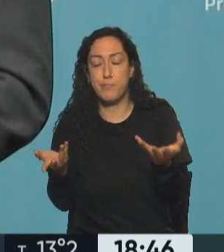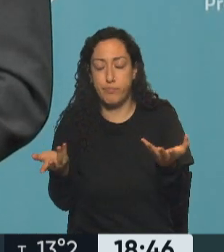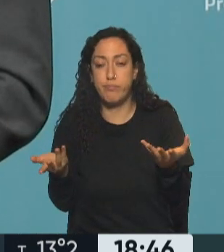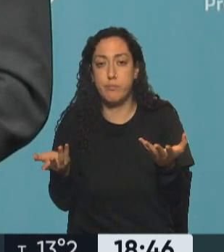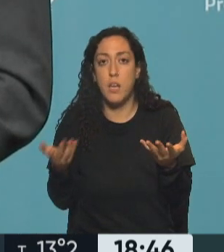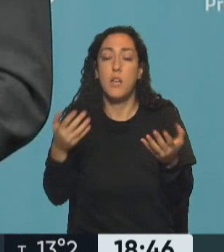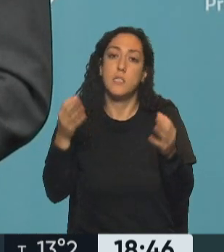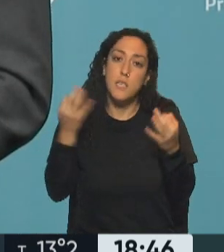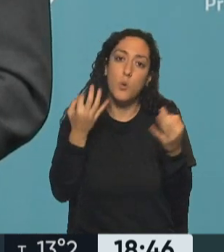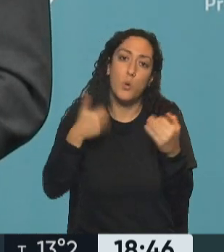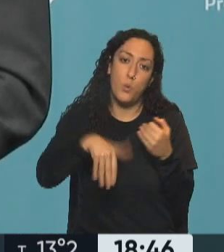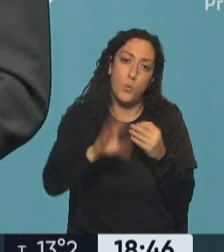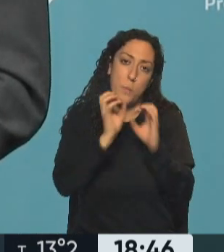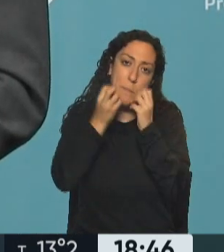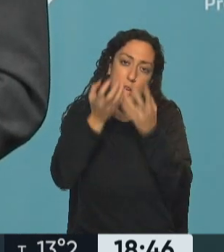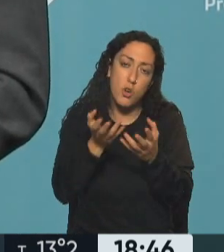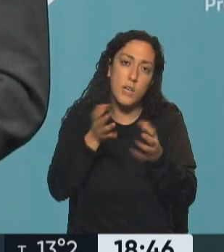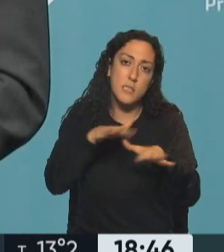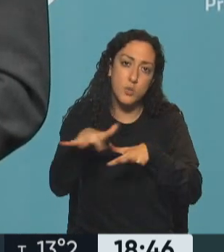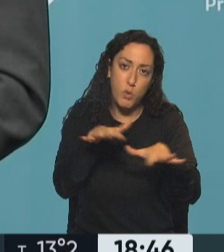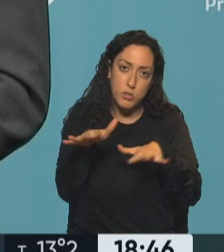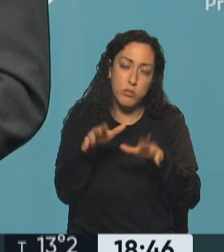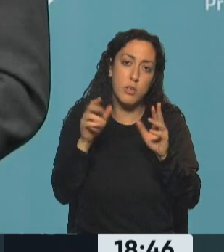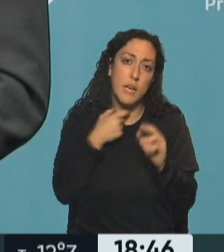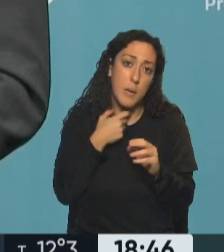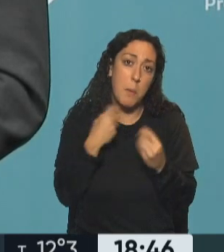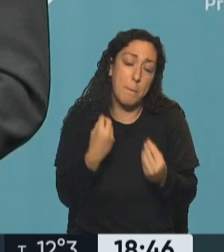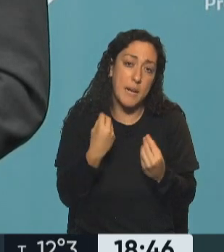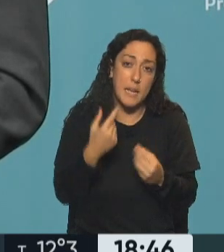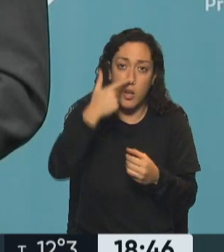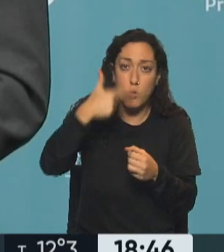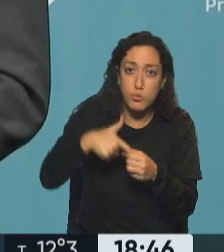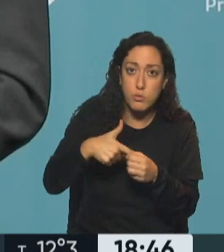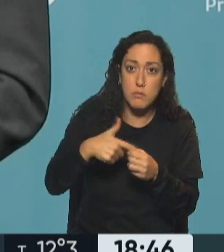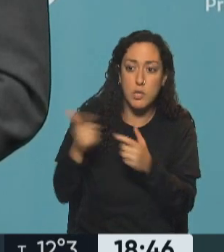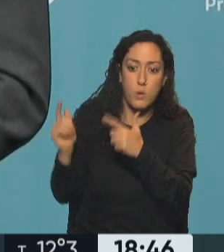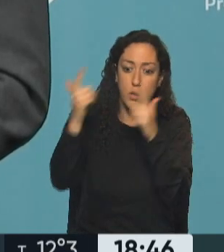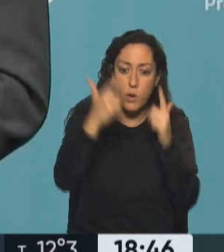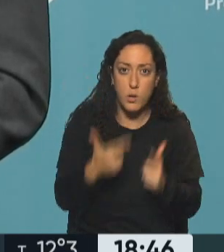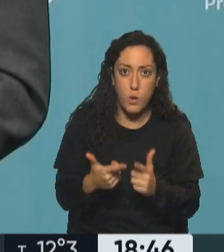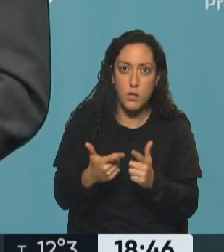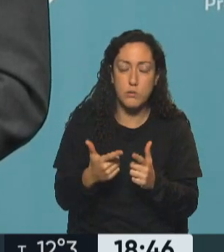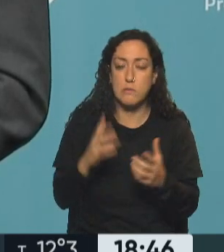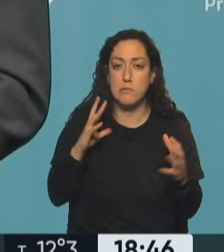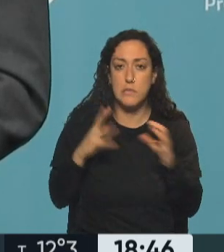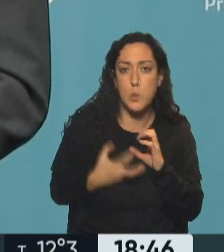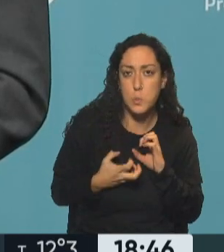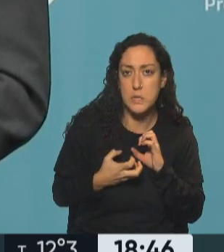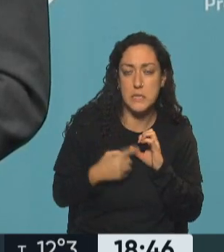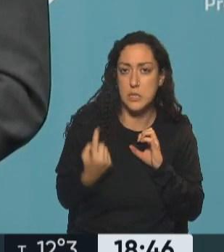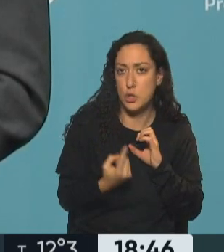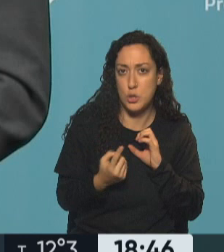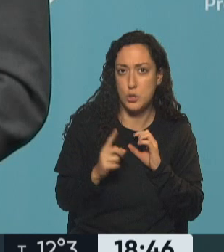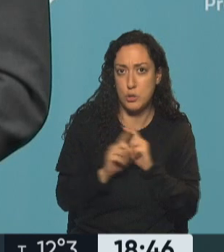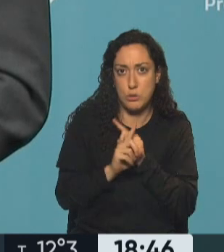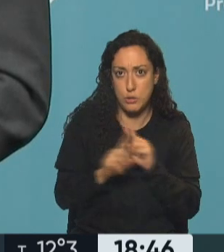que mejorar para que una situación donde particularmente la falta de combustible no nos afecte ni se dé en los momentos picos en